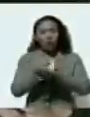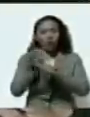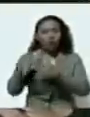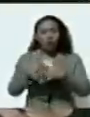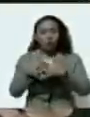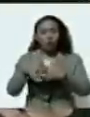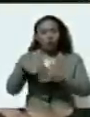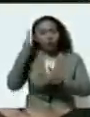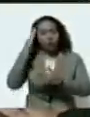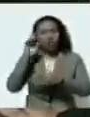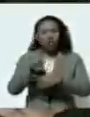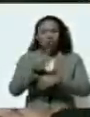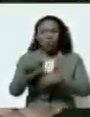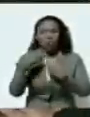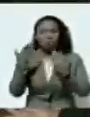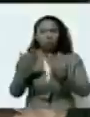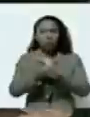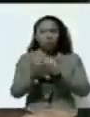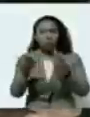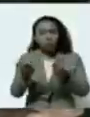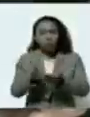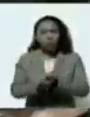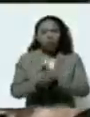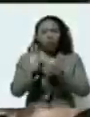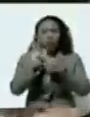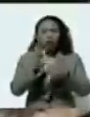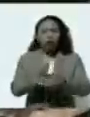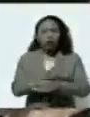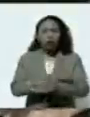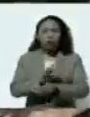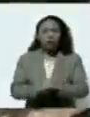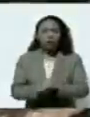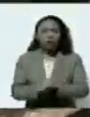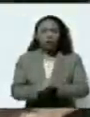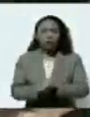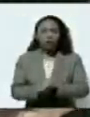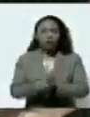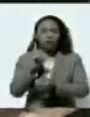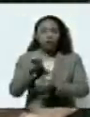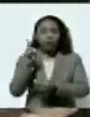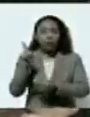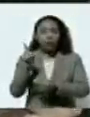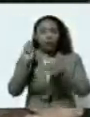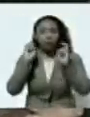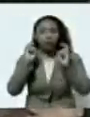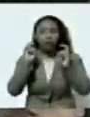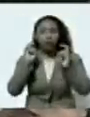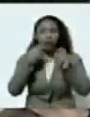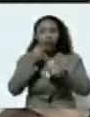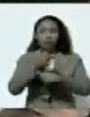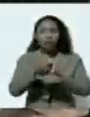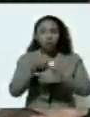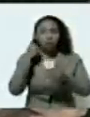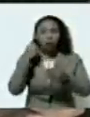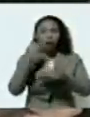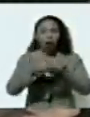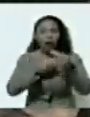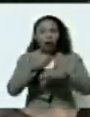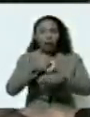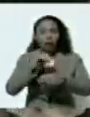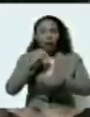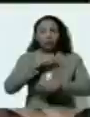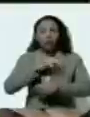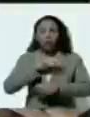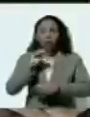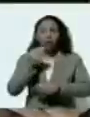estaba enterado de esto, hacía referencia a eso antes, considerando precisamente este rol que ha dicho desempeña el señor Quiñones